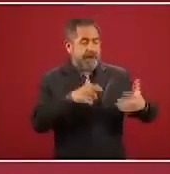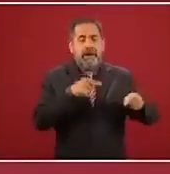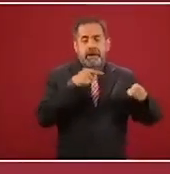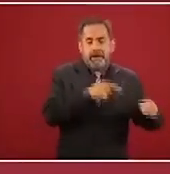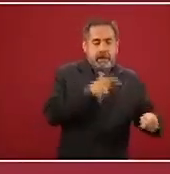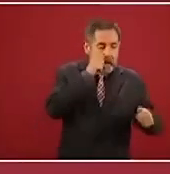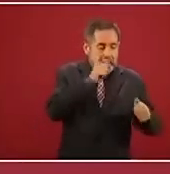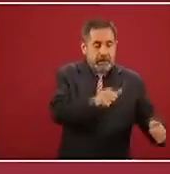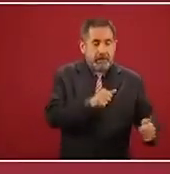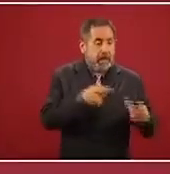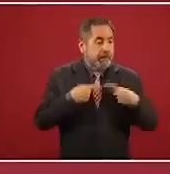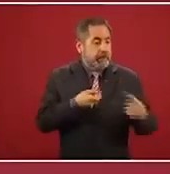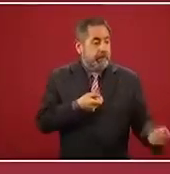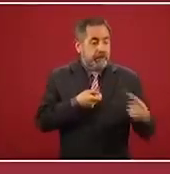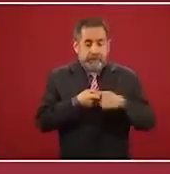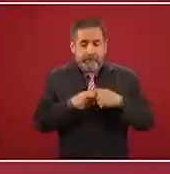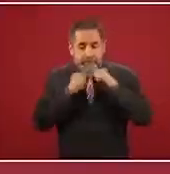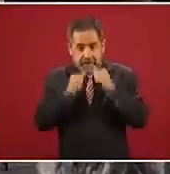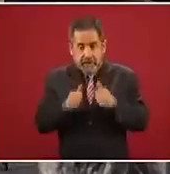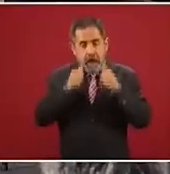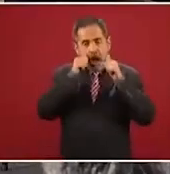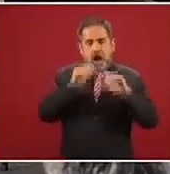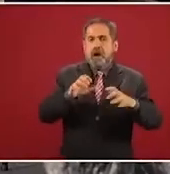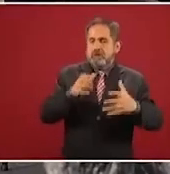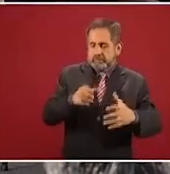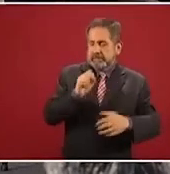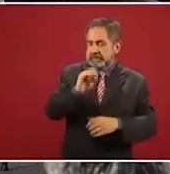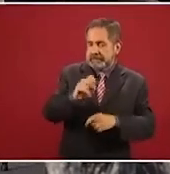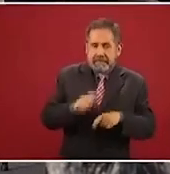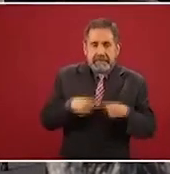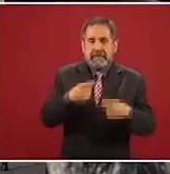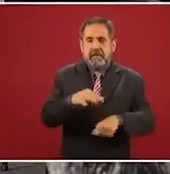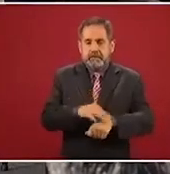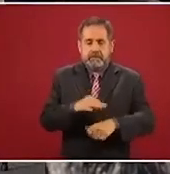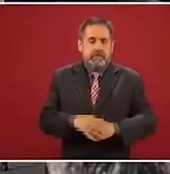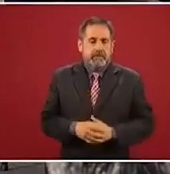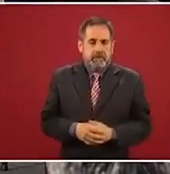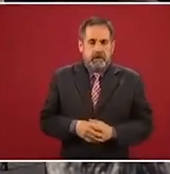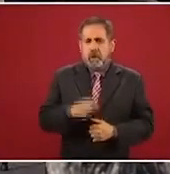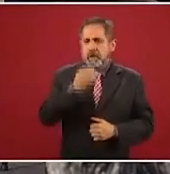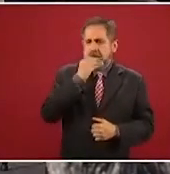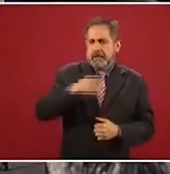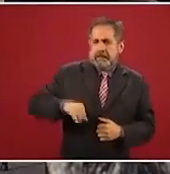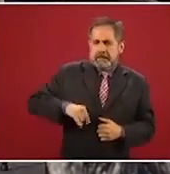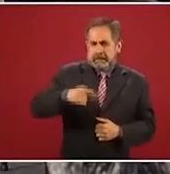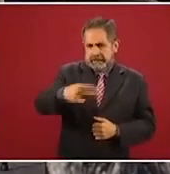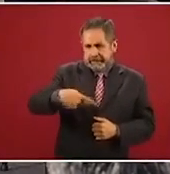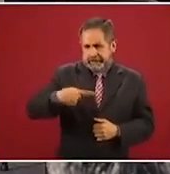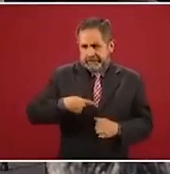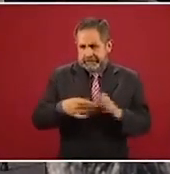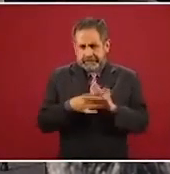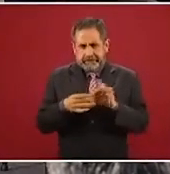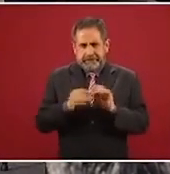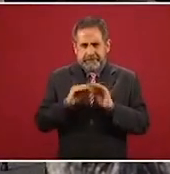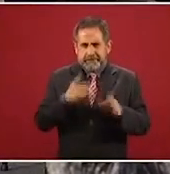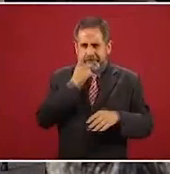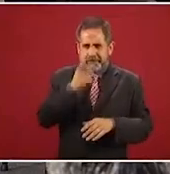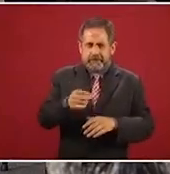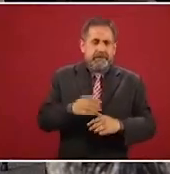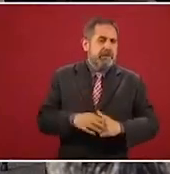para atender a la población no asegurada. Ahora, me interesa también abordar lo que dijo respecto